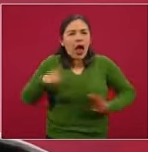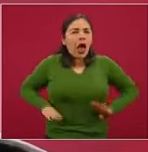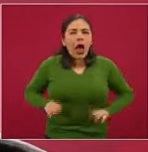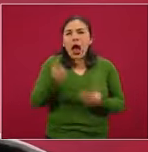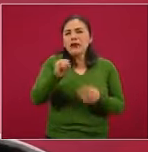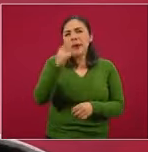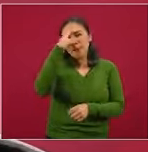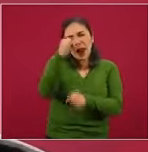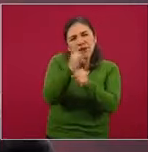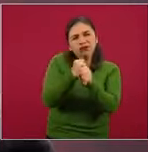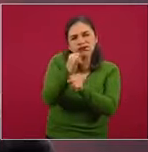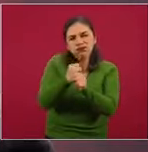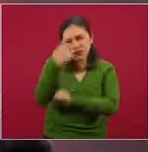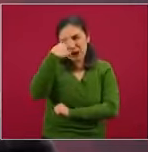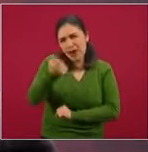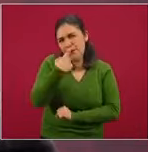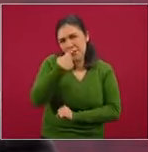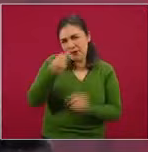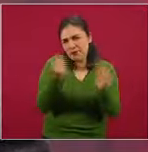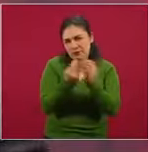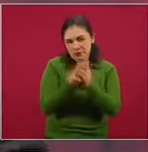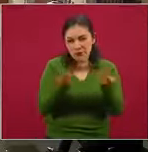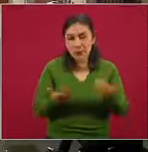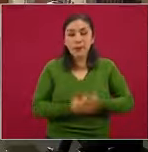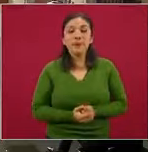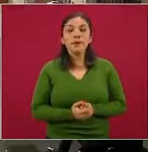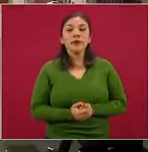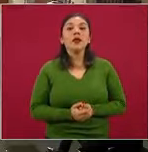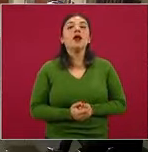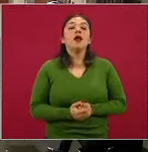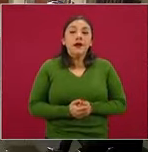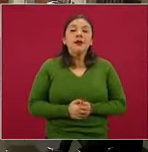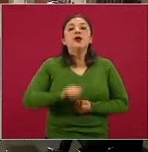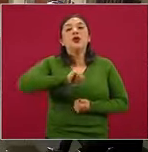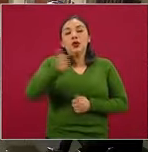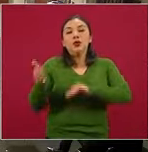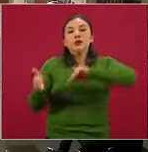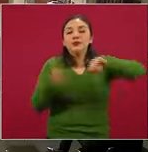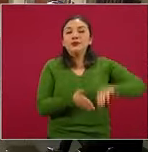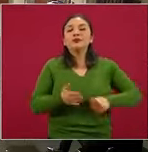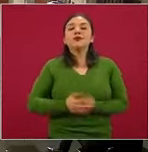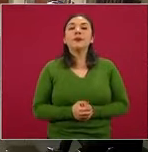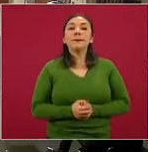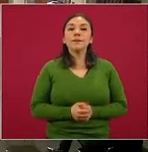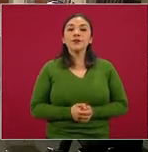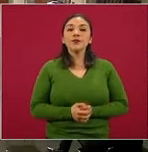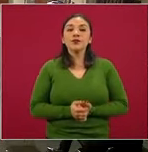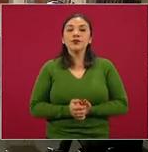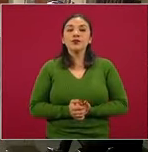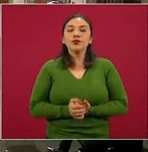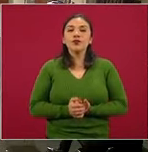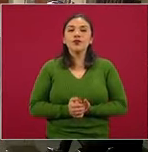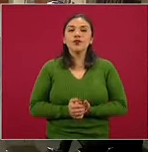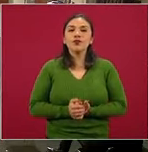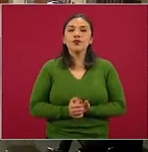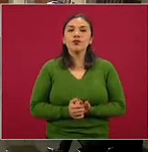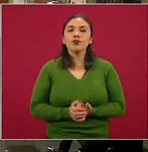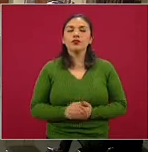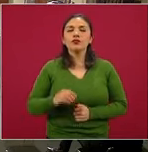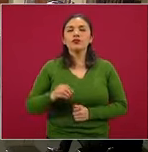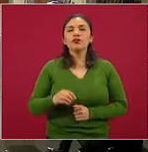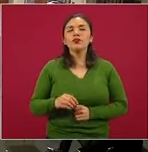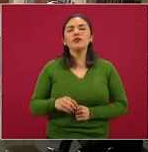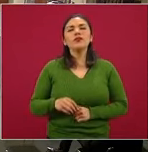usa en la investigación farmacéutica. Ahora, sobre los criterios. Los criterios, que se